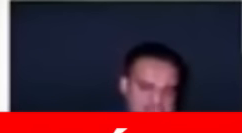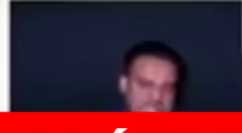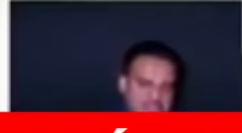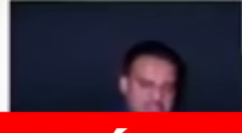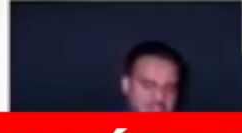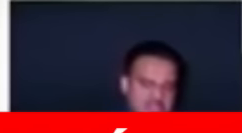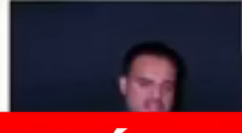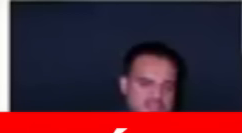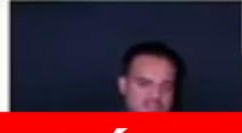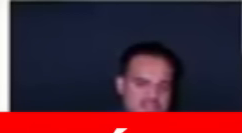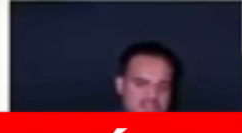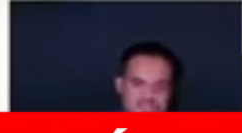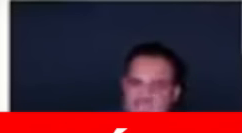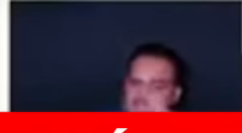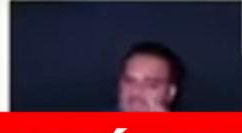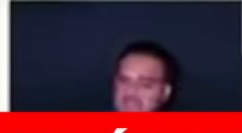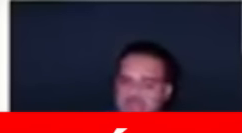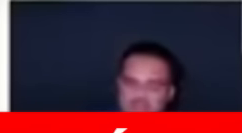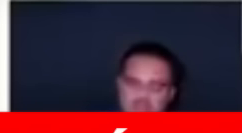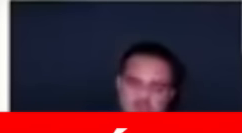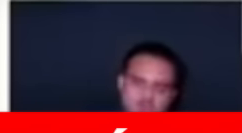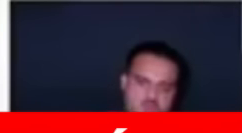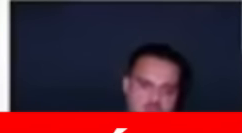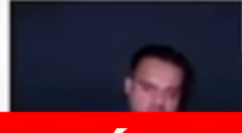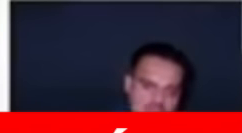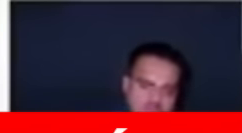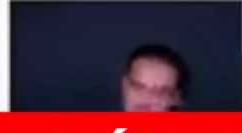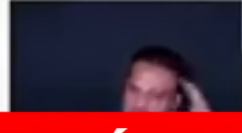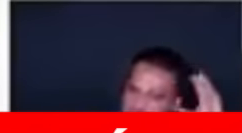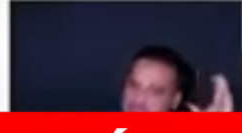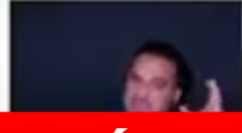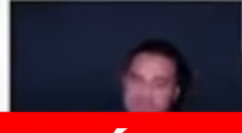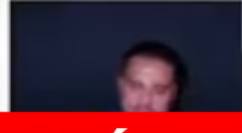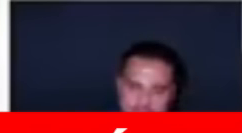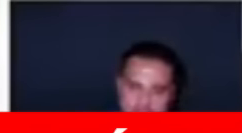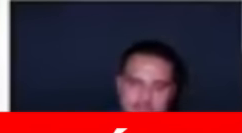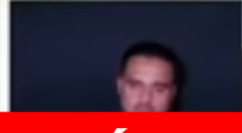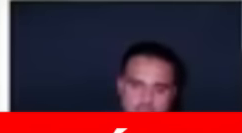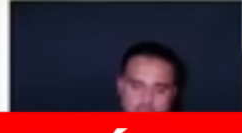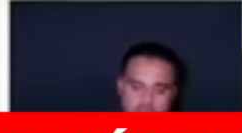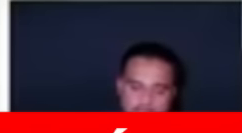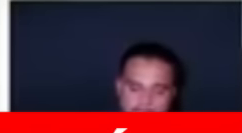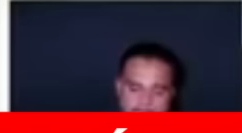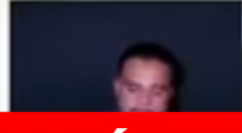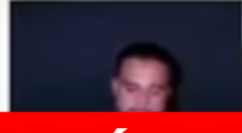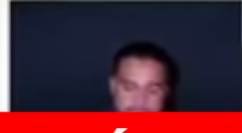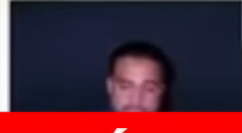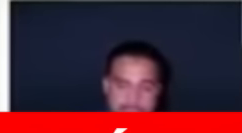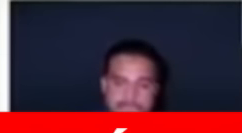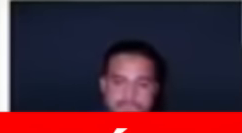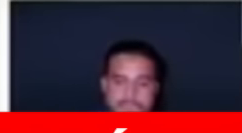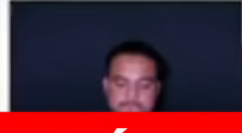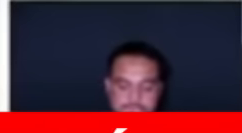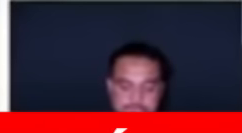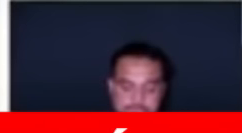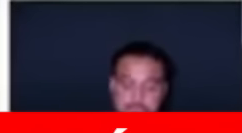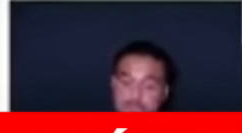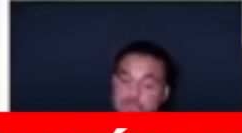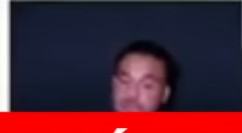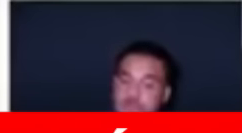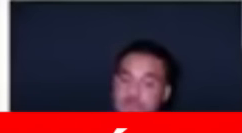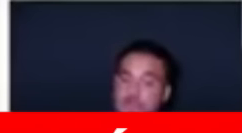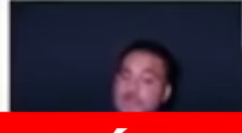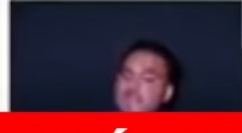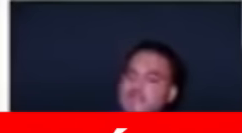crimen organizado y a la delincuencia. Que en lugar de dividir a los mexicanos, en lugar de